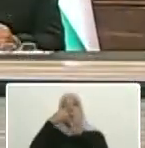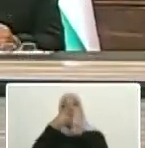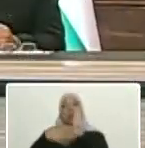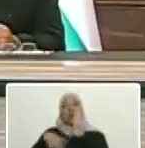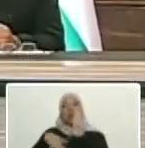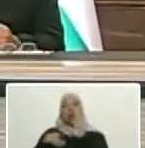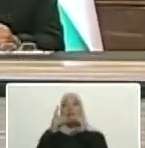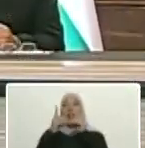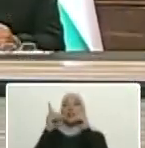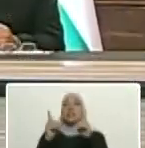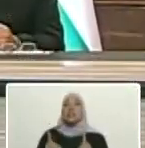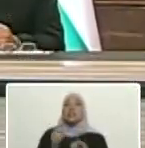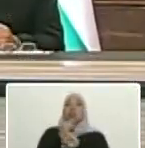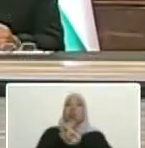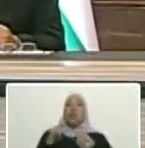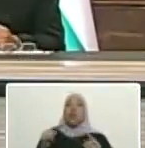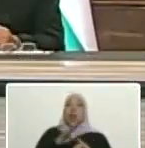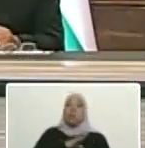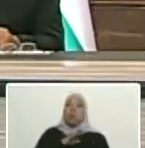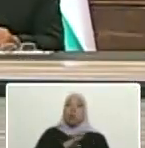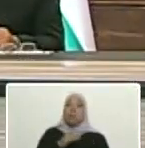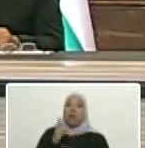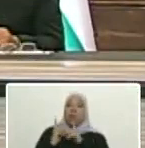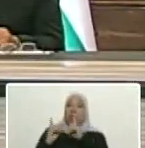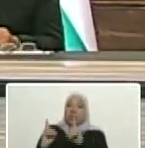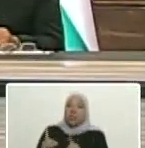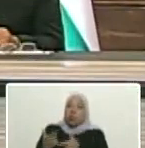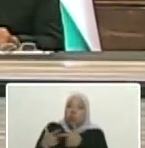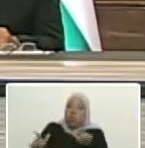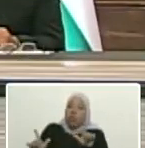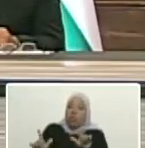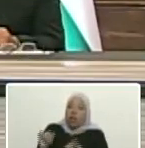a decidir su autodeterminación.